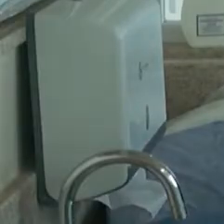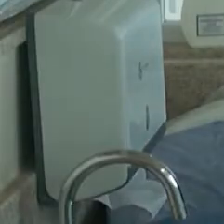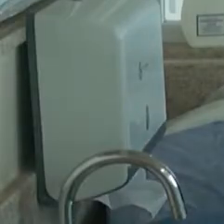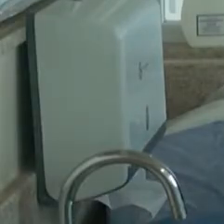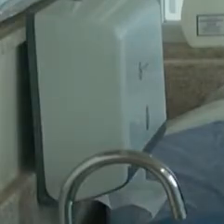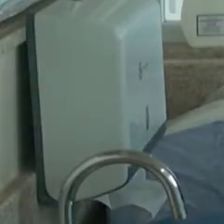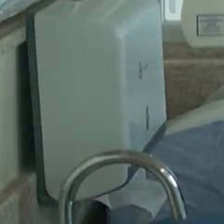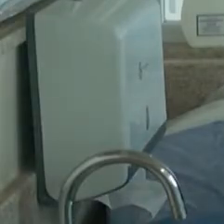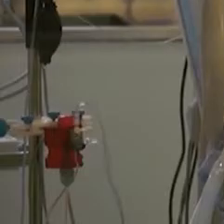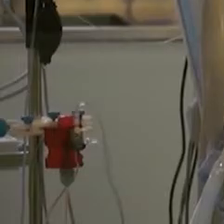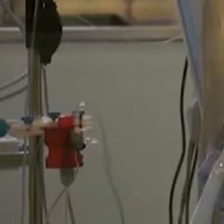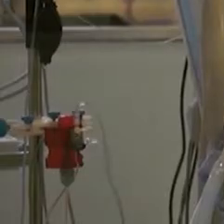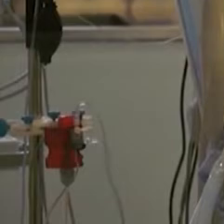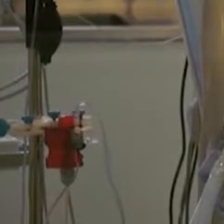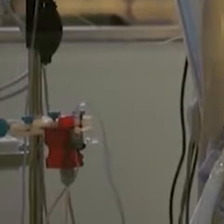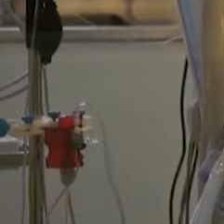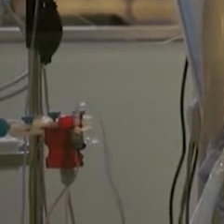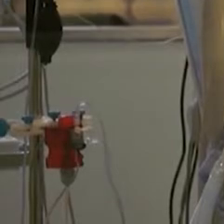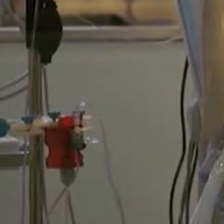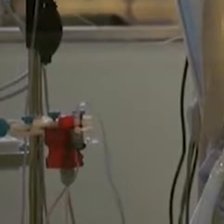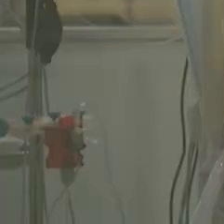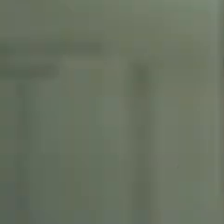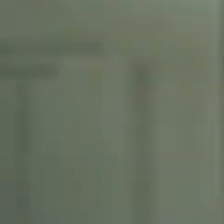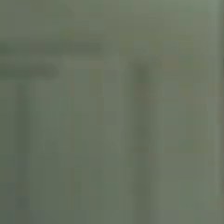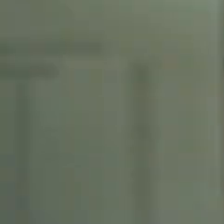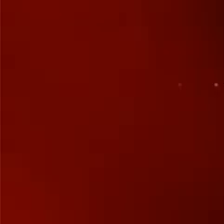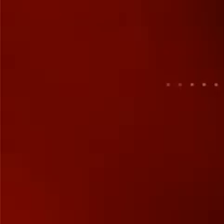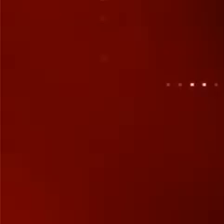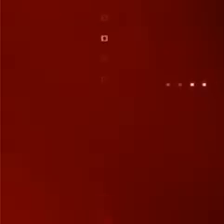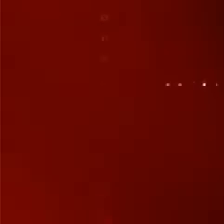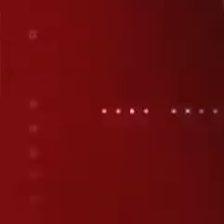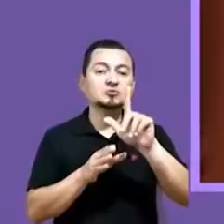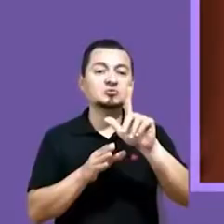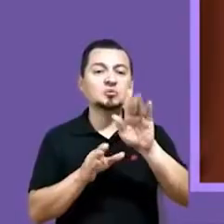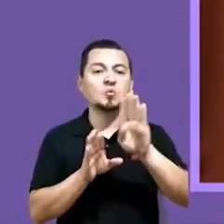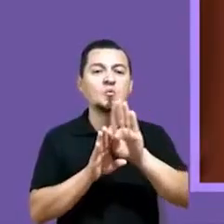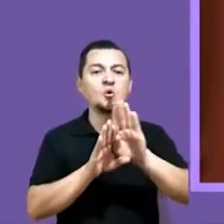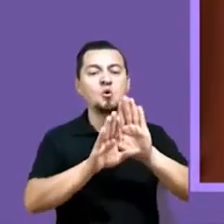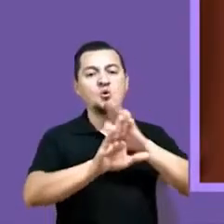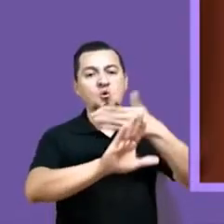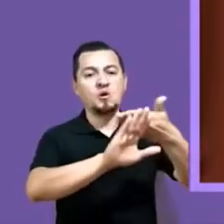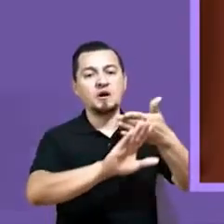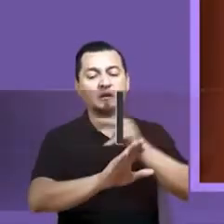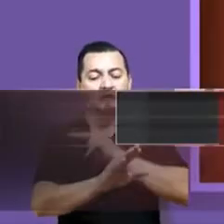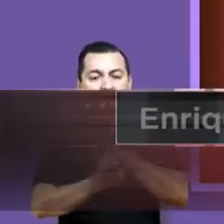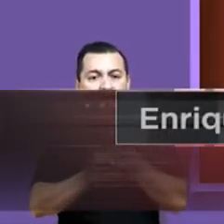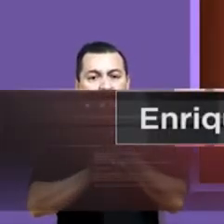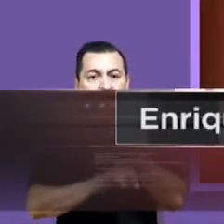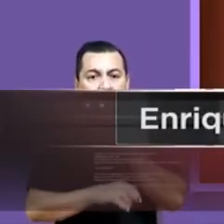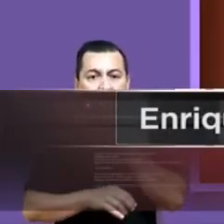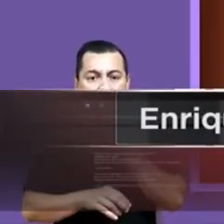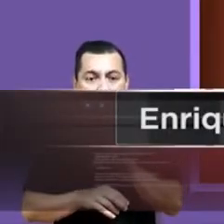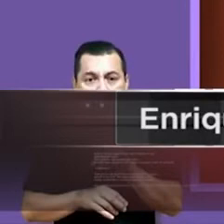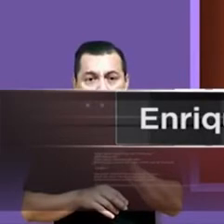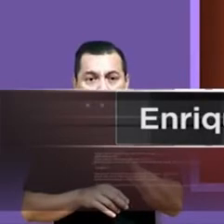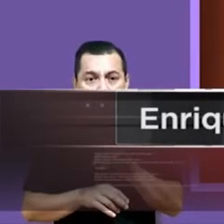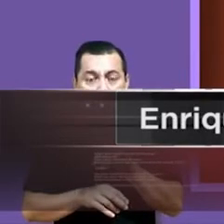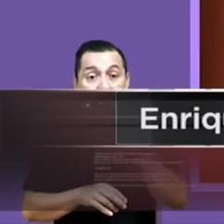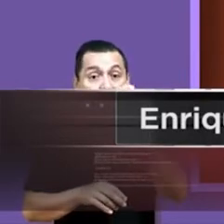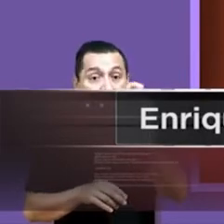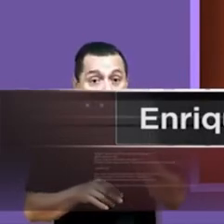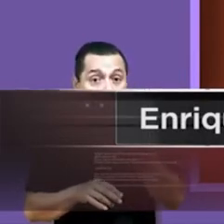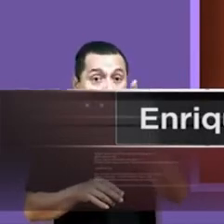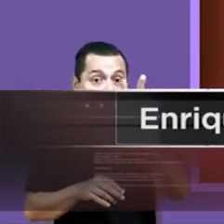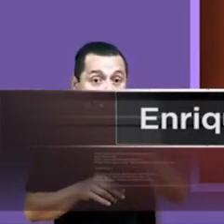70% señala el gobernador enrique alfaro es de verdad inadmisible